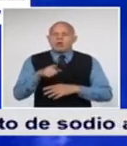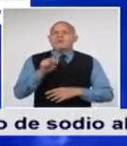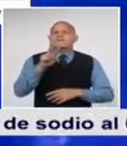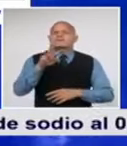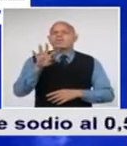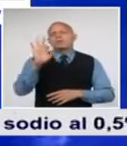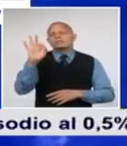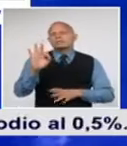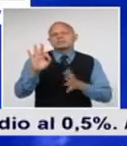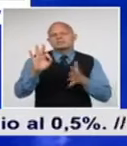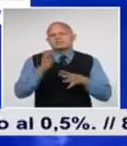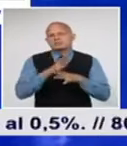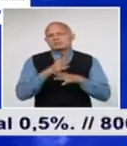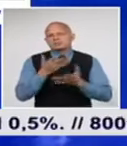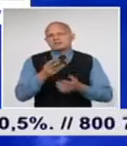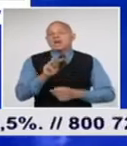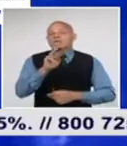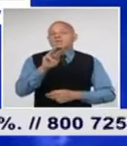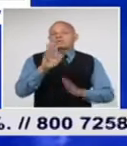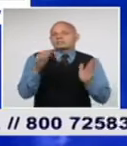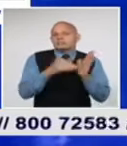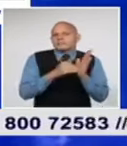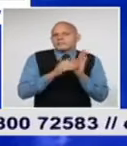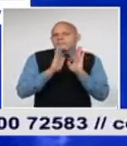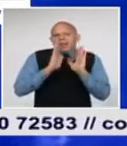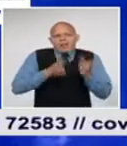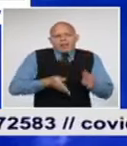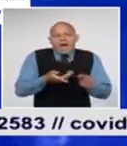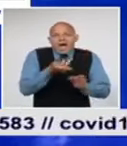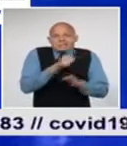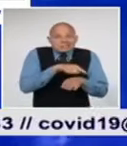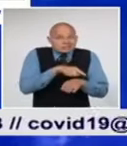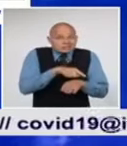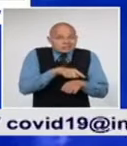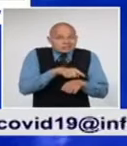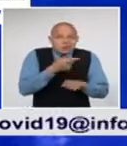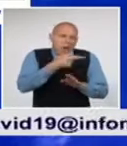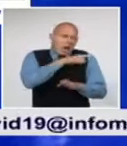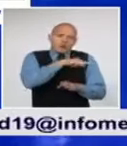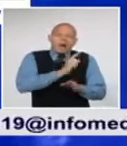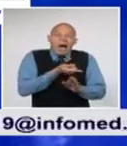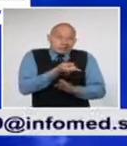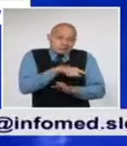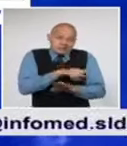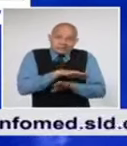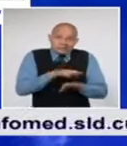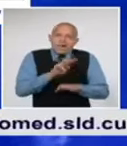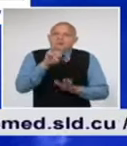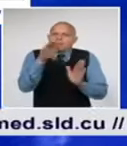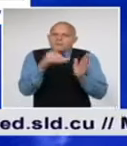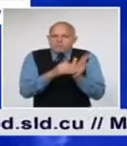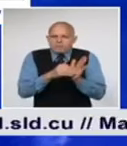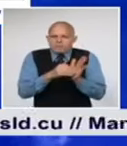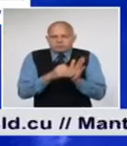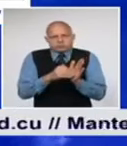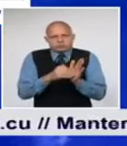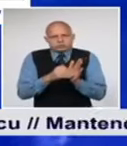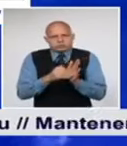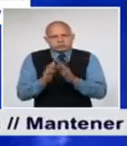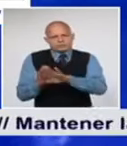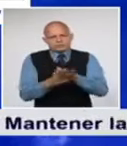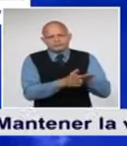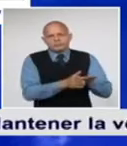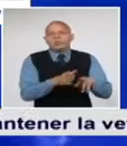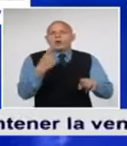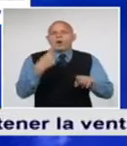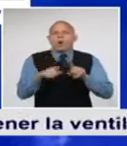3.522 personas perdieron la vida en este país. Brasil, que si bien